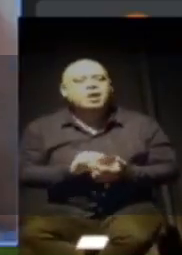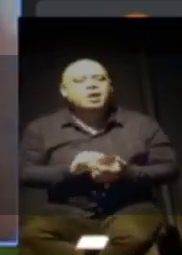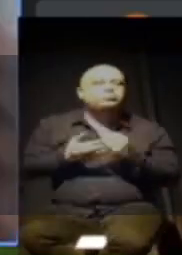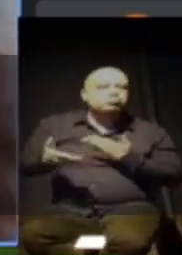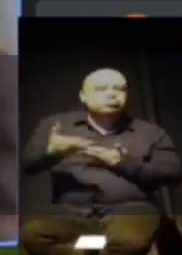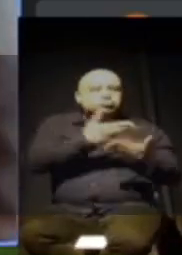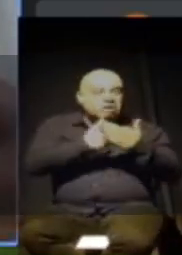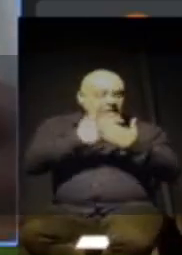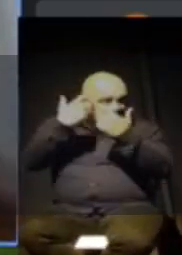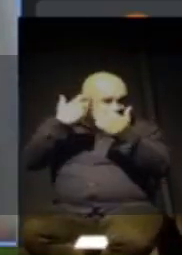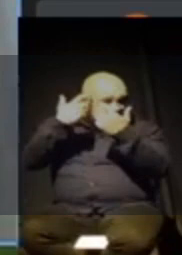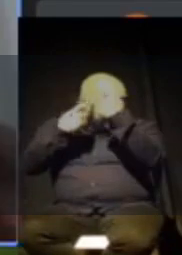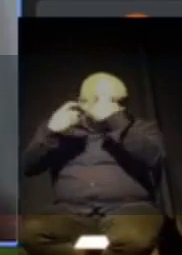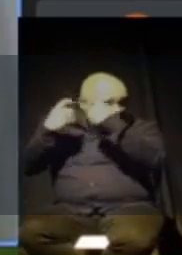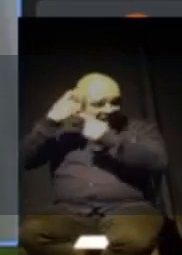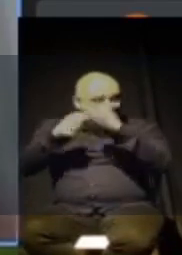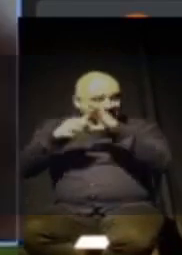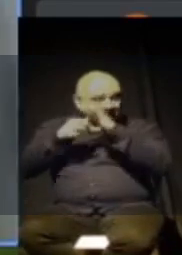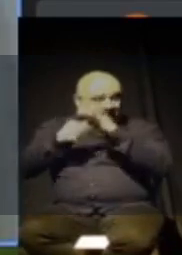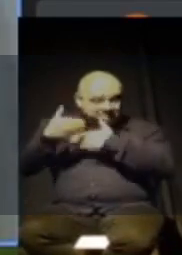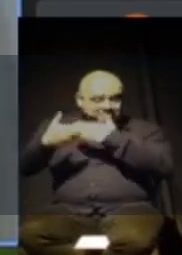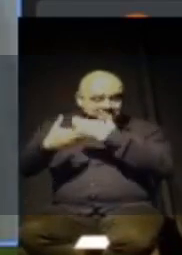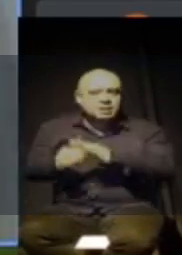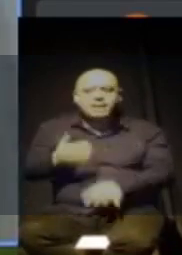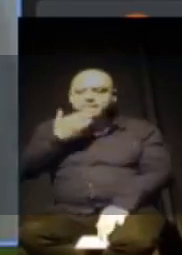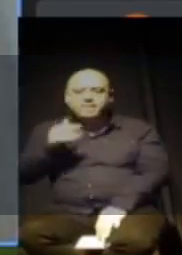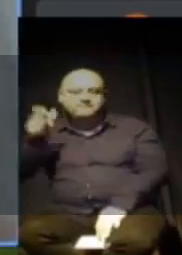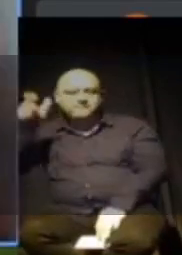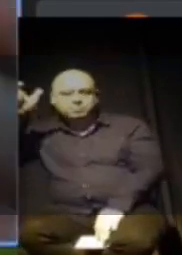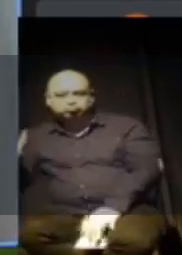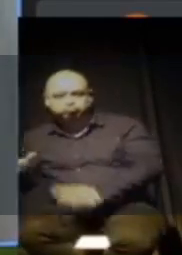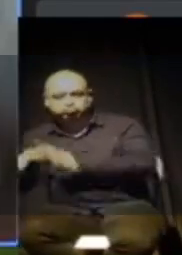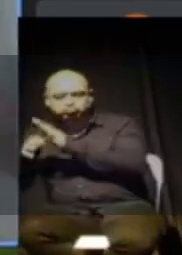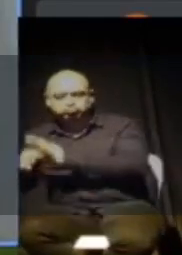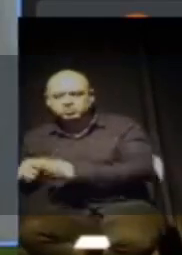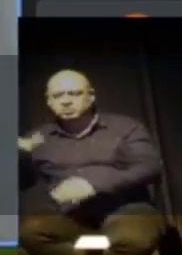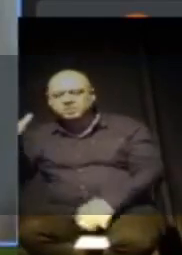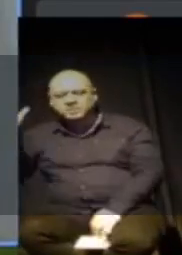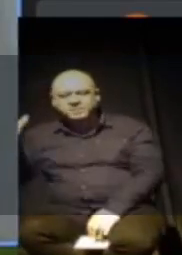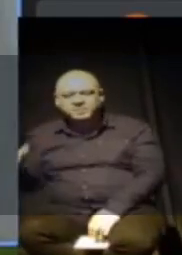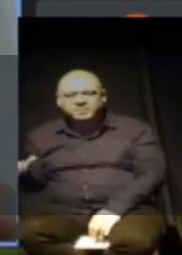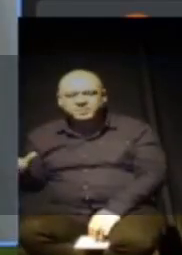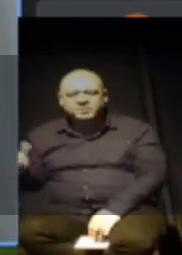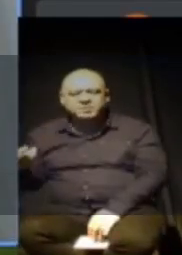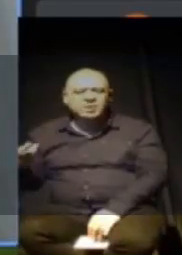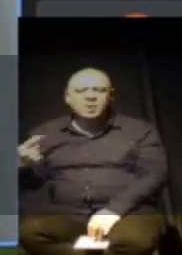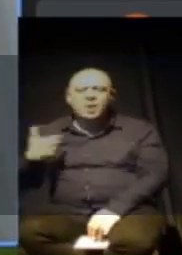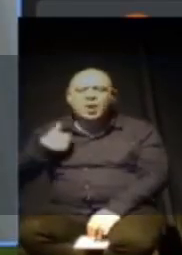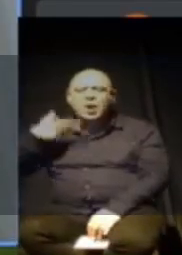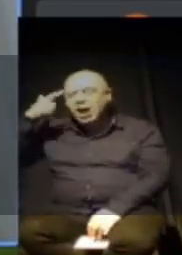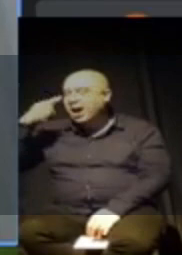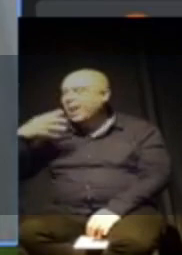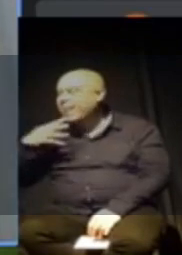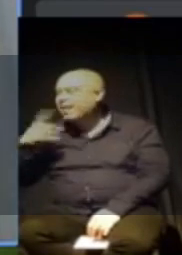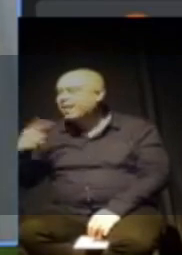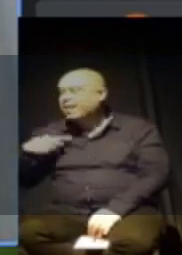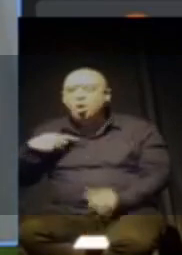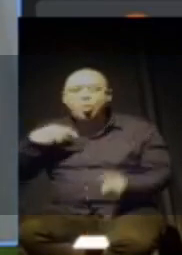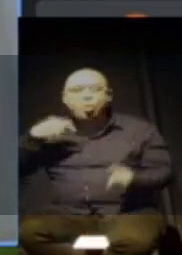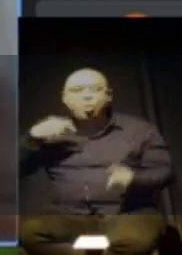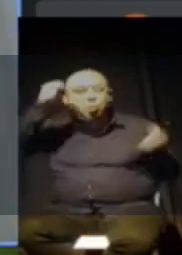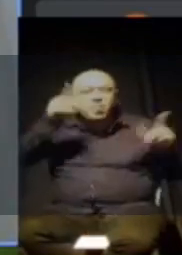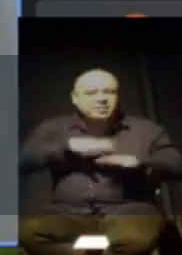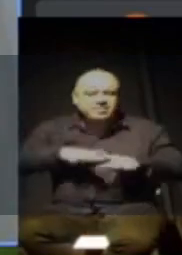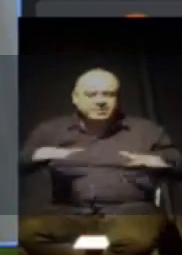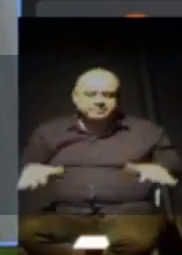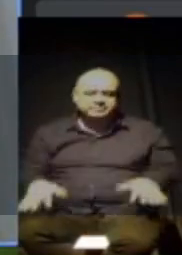nuestros cerebros que aún sin que la persona, ¿no?, el otro, la otra, nos hable, no le entendemos.